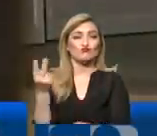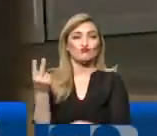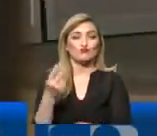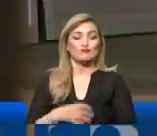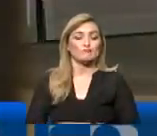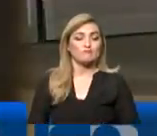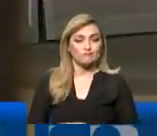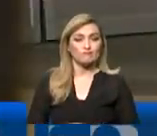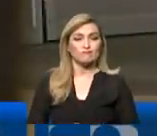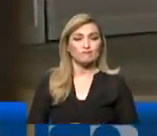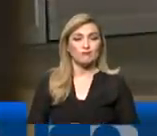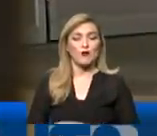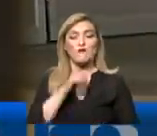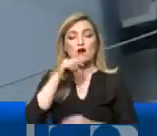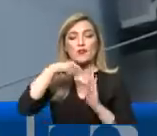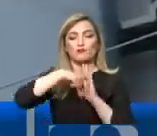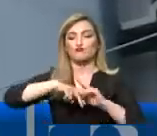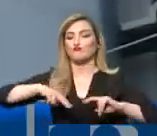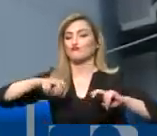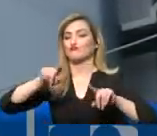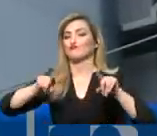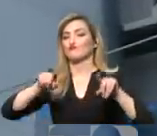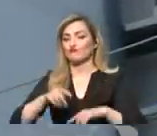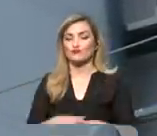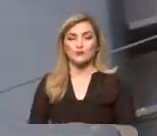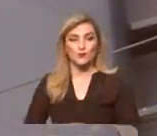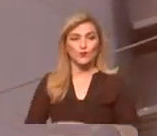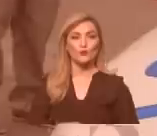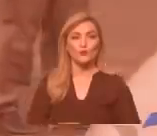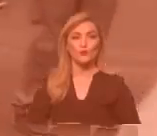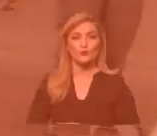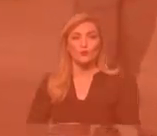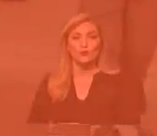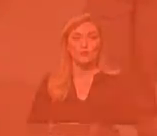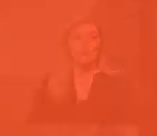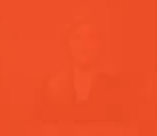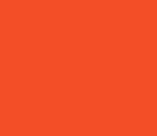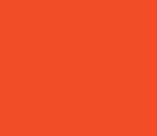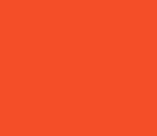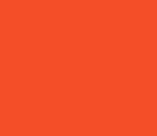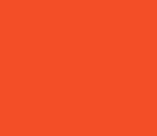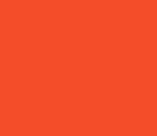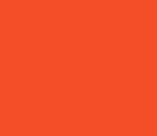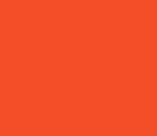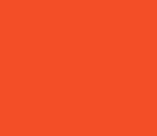demás aún continúan en indagación previa. En Guayaquil, Carlos Acoto, 24 horas.